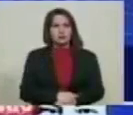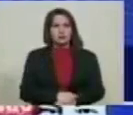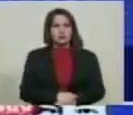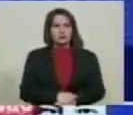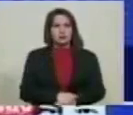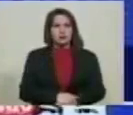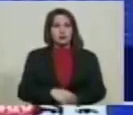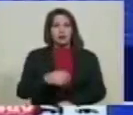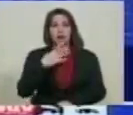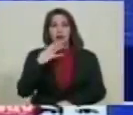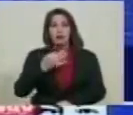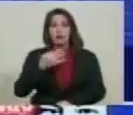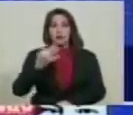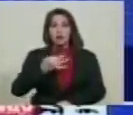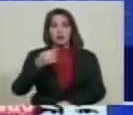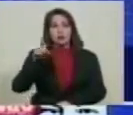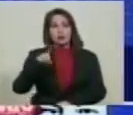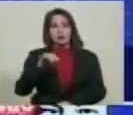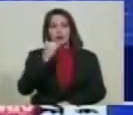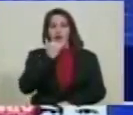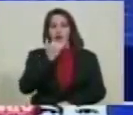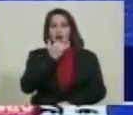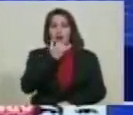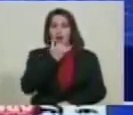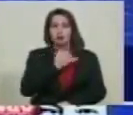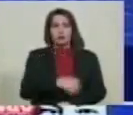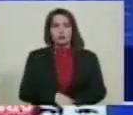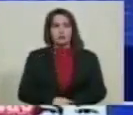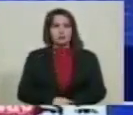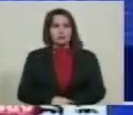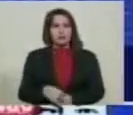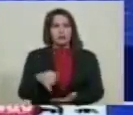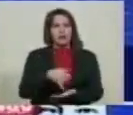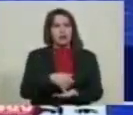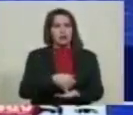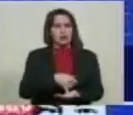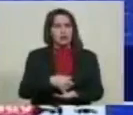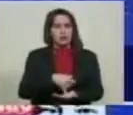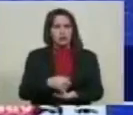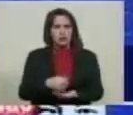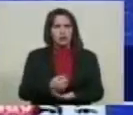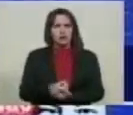la verdad también de los errores, de las debilidades,